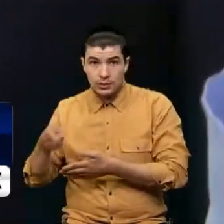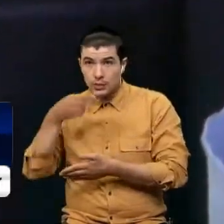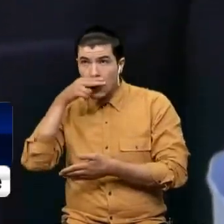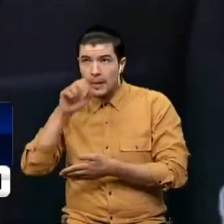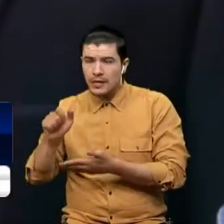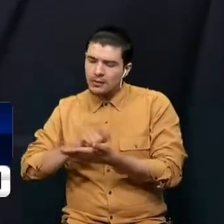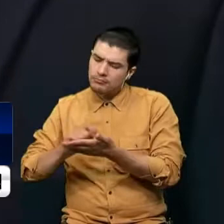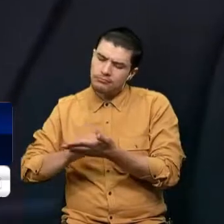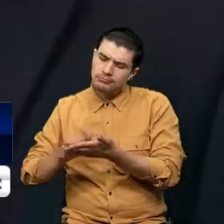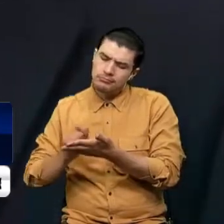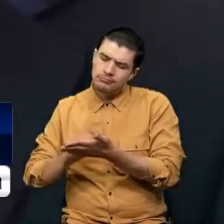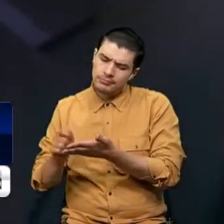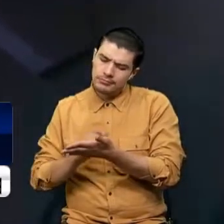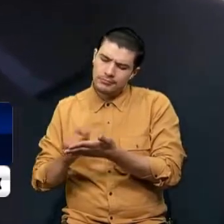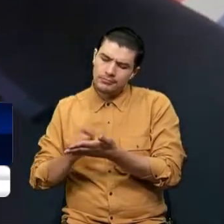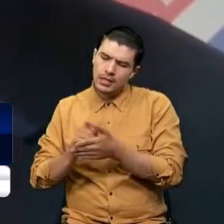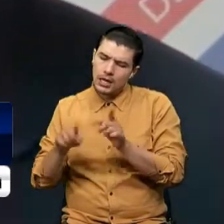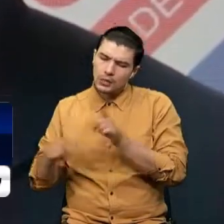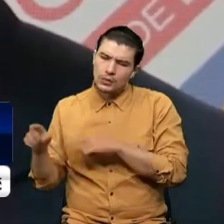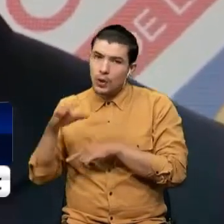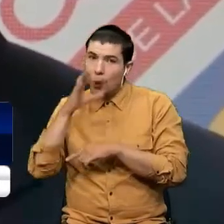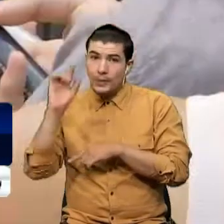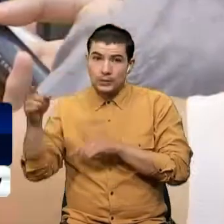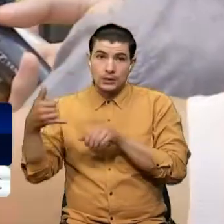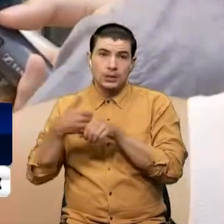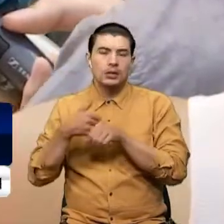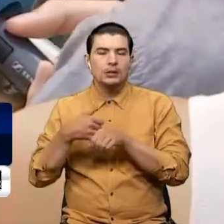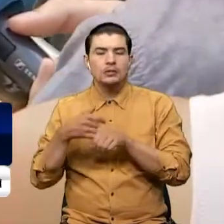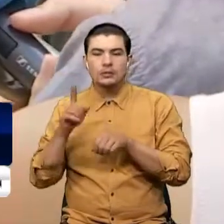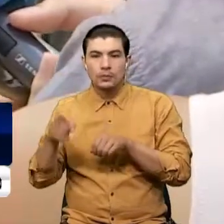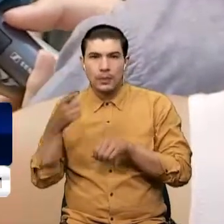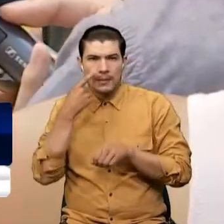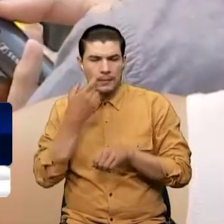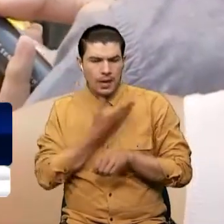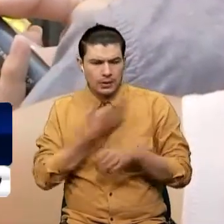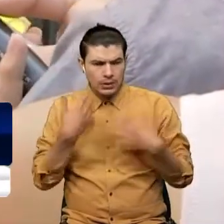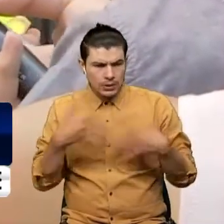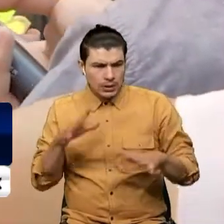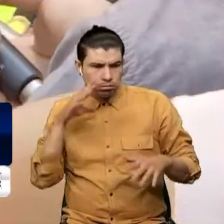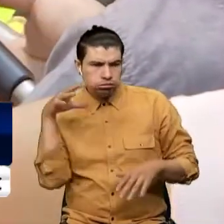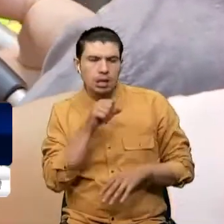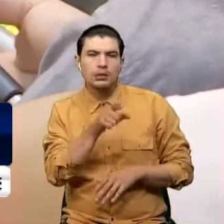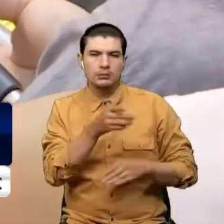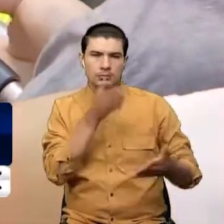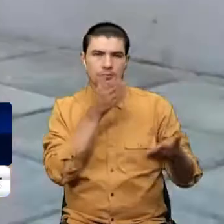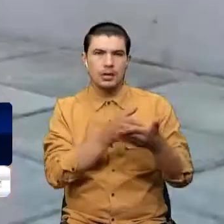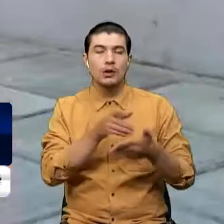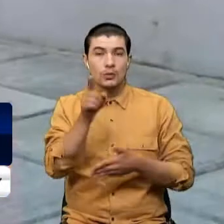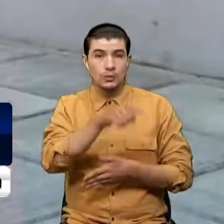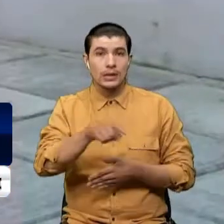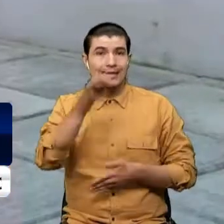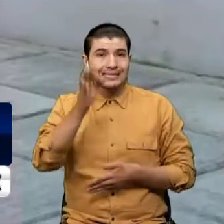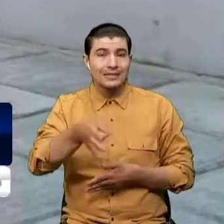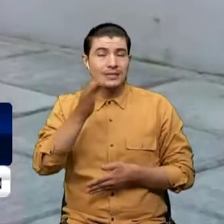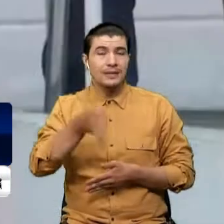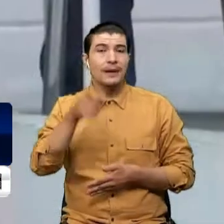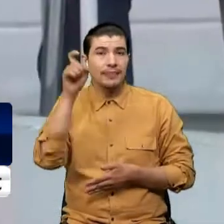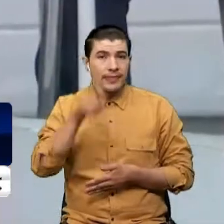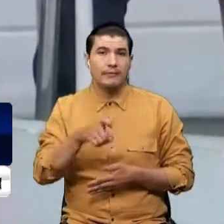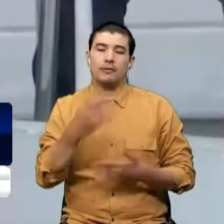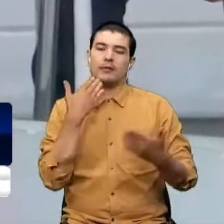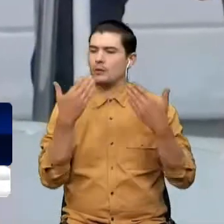hacía en su diario requerir a los padres para que sean desconfiados para que sepan dónde están sus hijos para que eso no